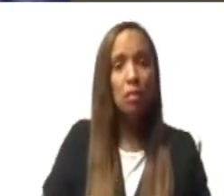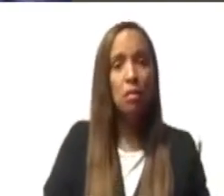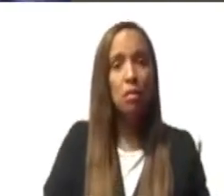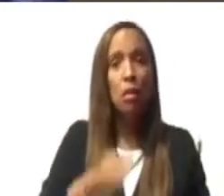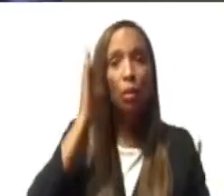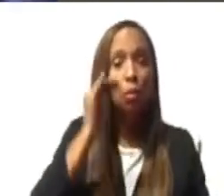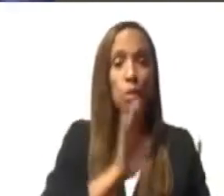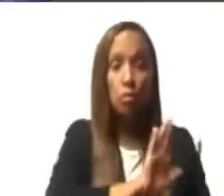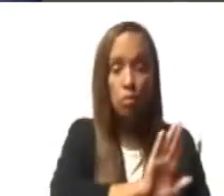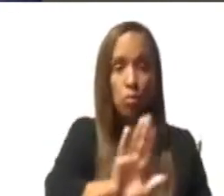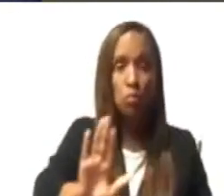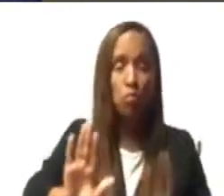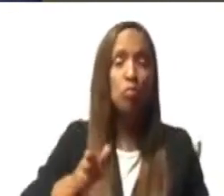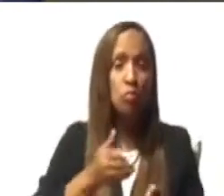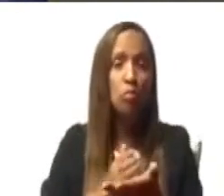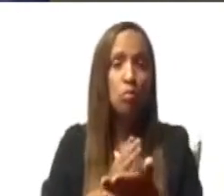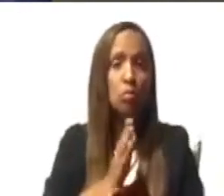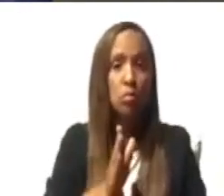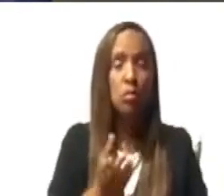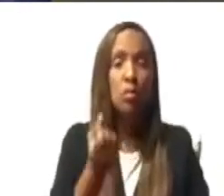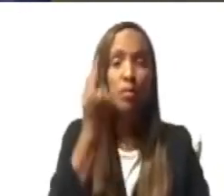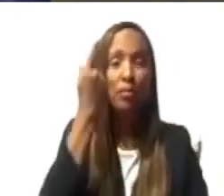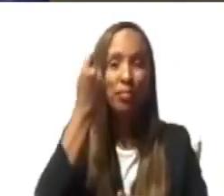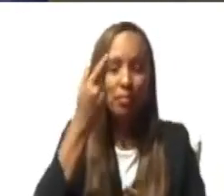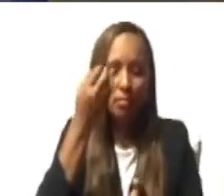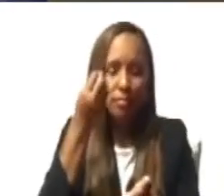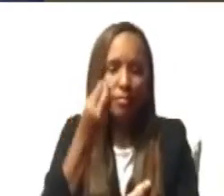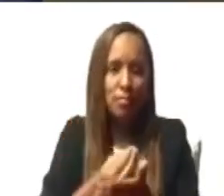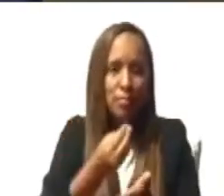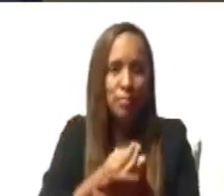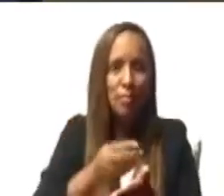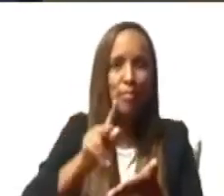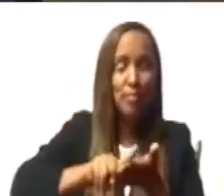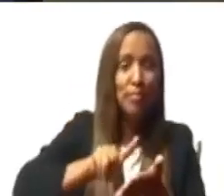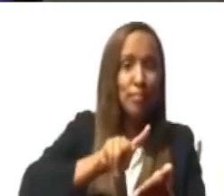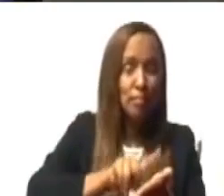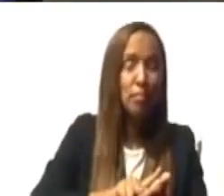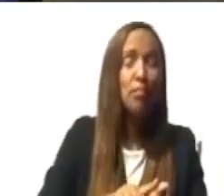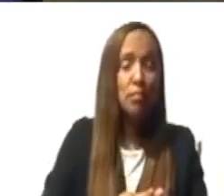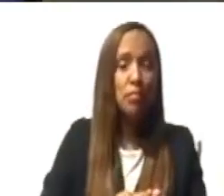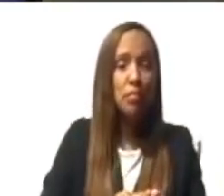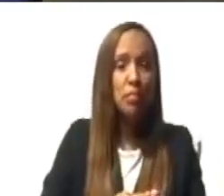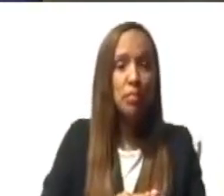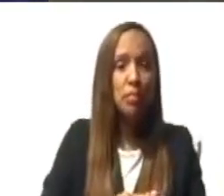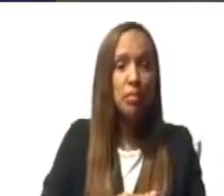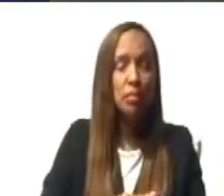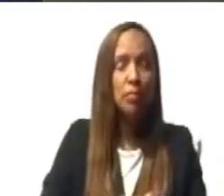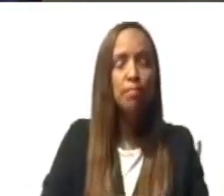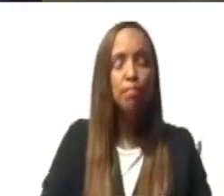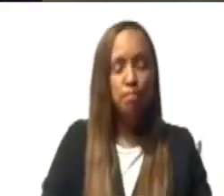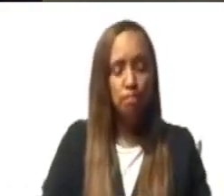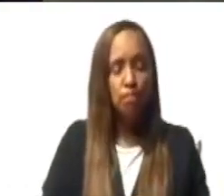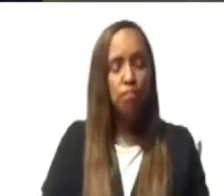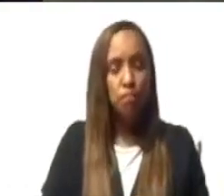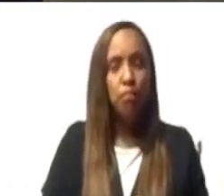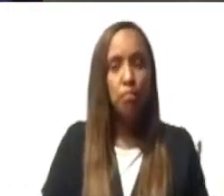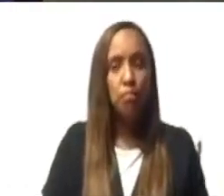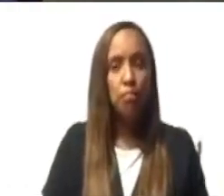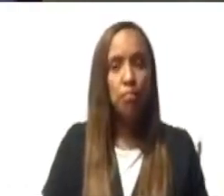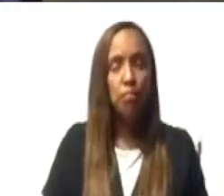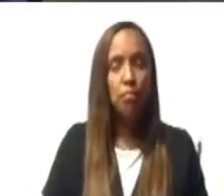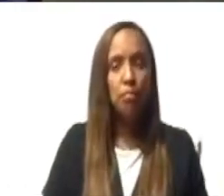derecho con la que nosotros nos regimos. De manera que la posición final de nuestro bloque la va